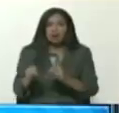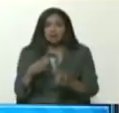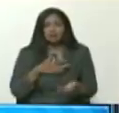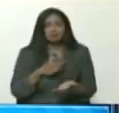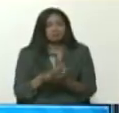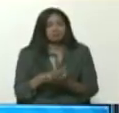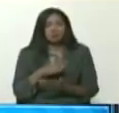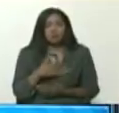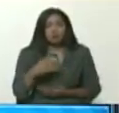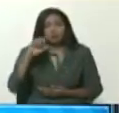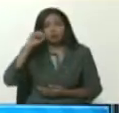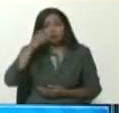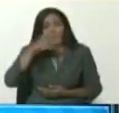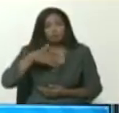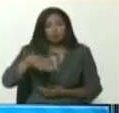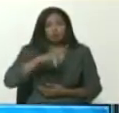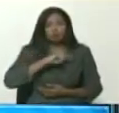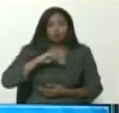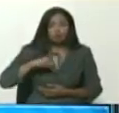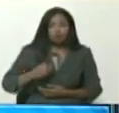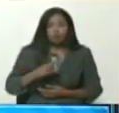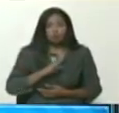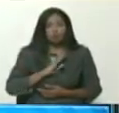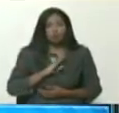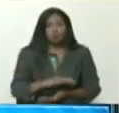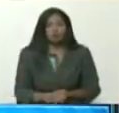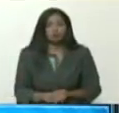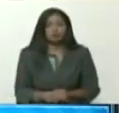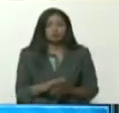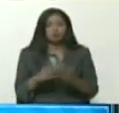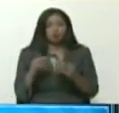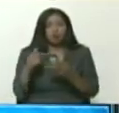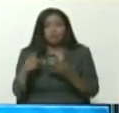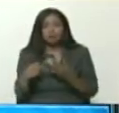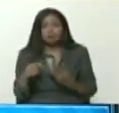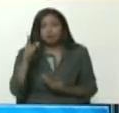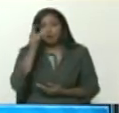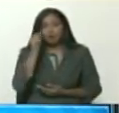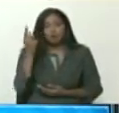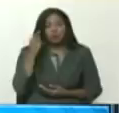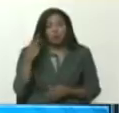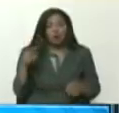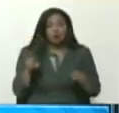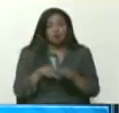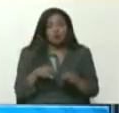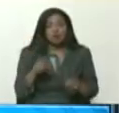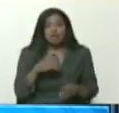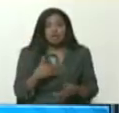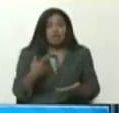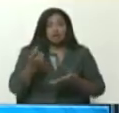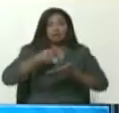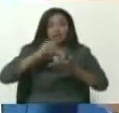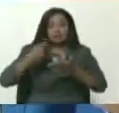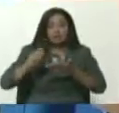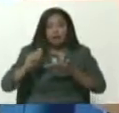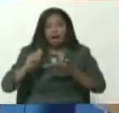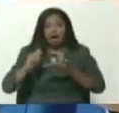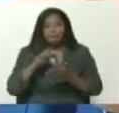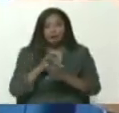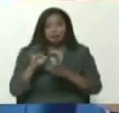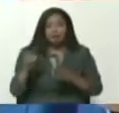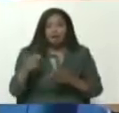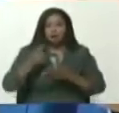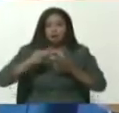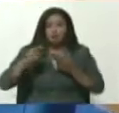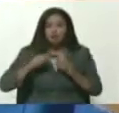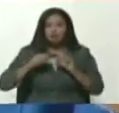Quiero recordarle a nuestro pueblo, para que todo aquel hombre o mujer que quiera firmar, para dejar su